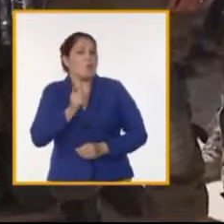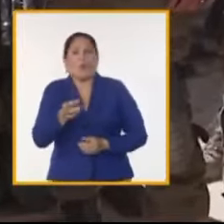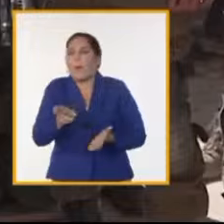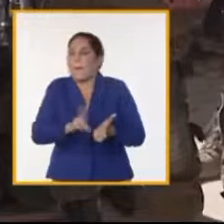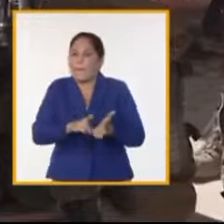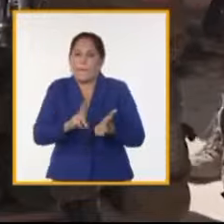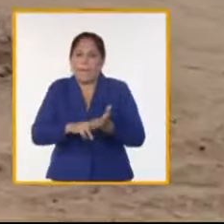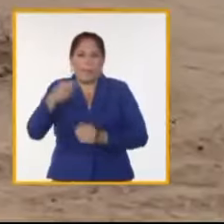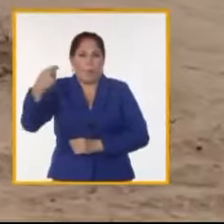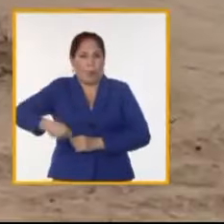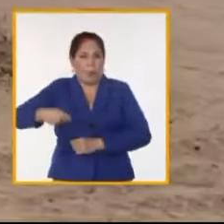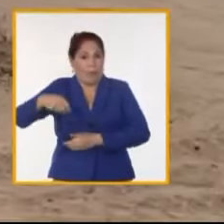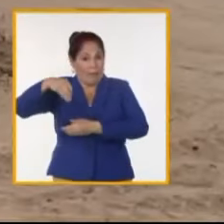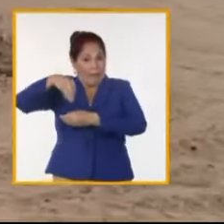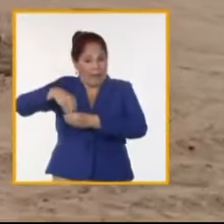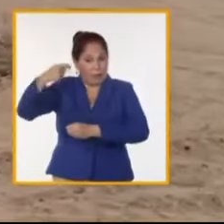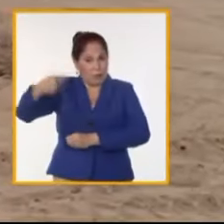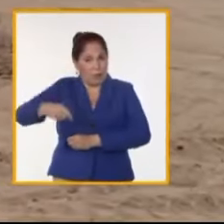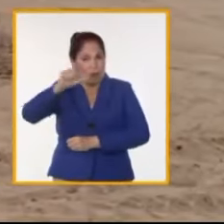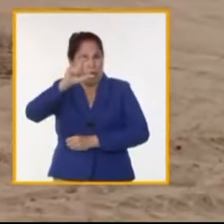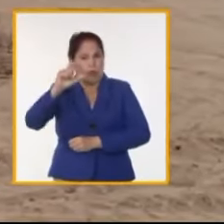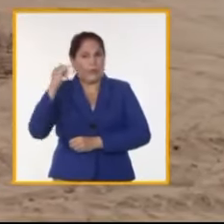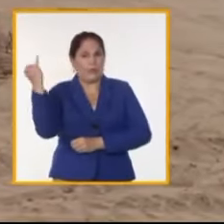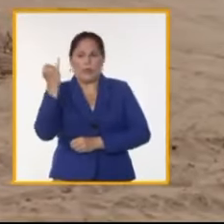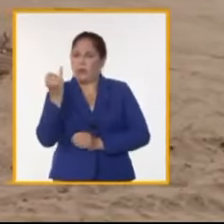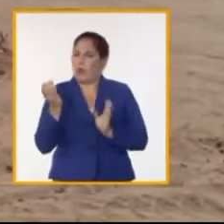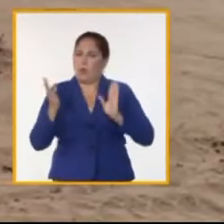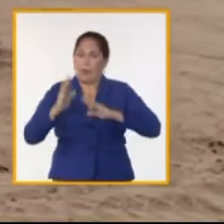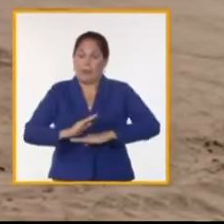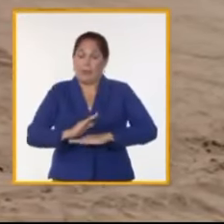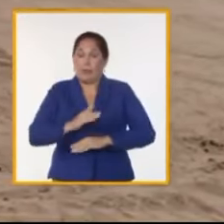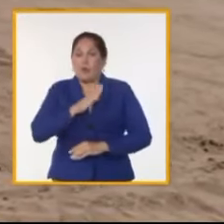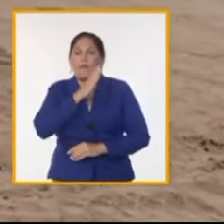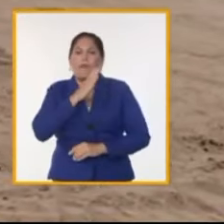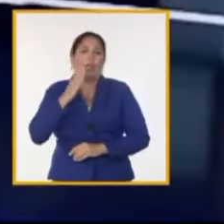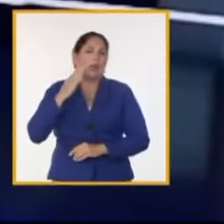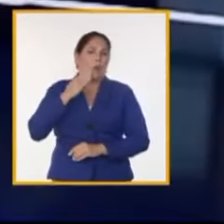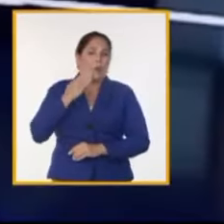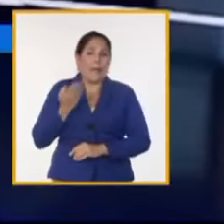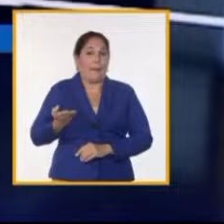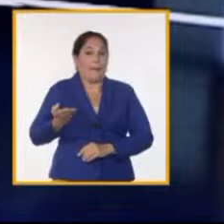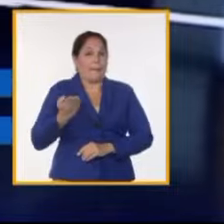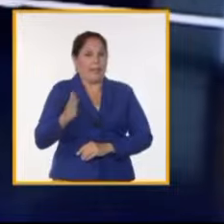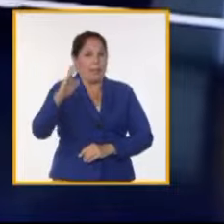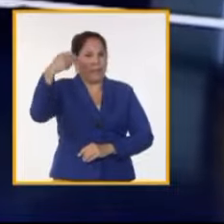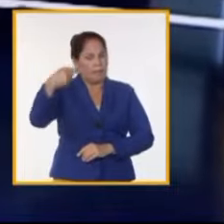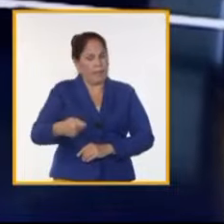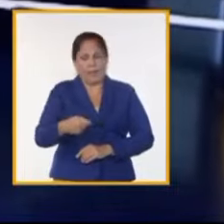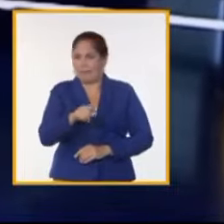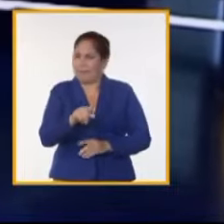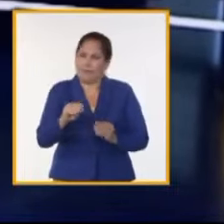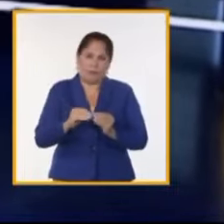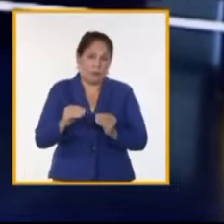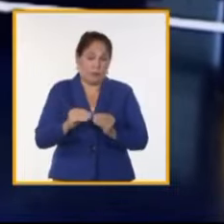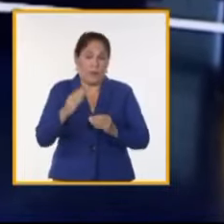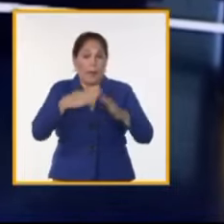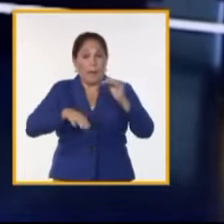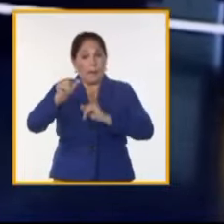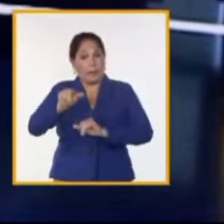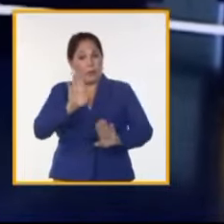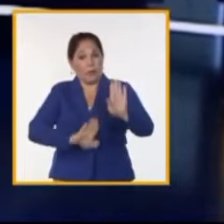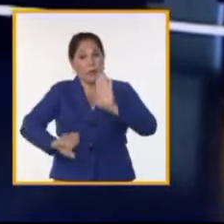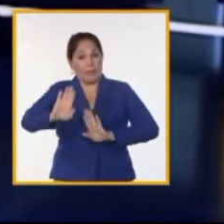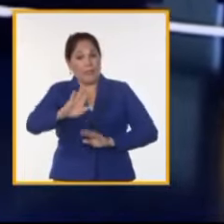Corte Penal Internacional su gobierno ha calificado de vergüenza histórica la solicitud del fiscal netanyahu y el ministro de defensa